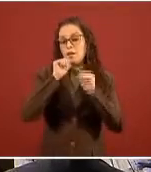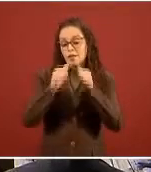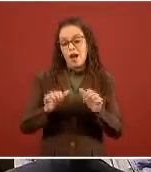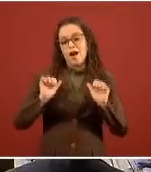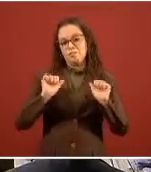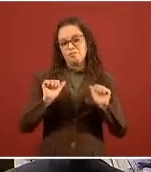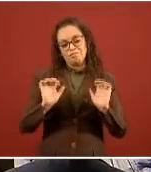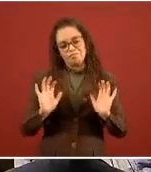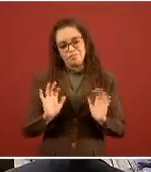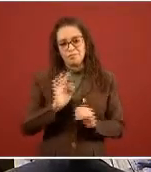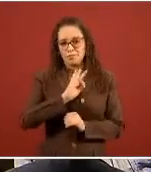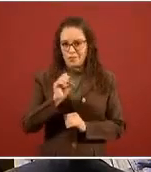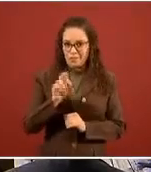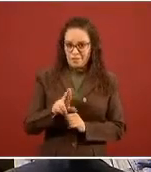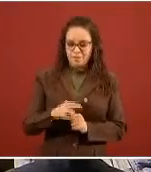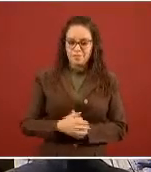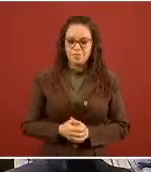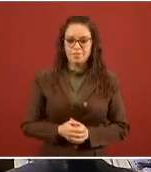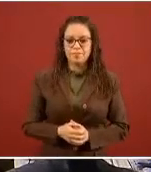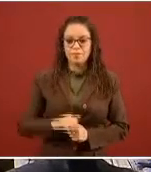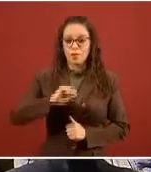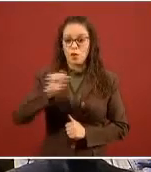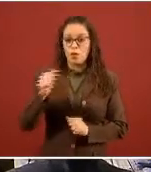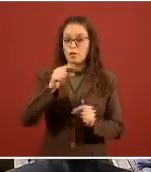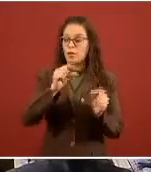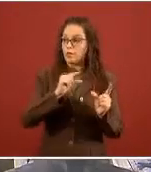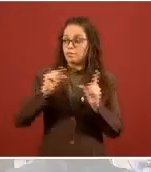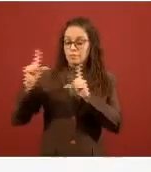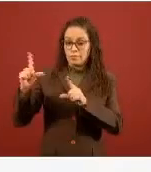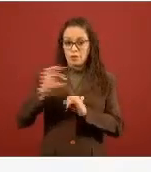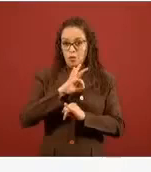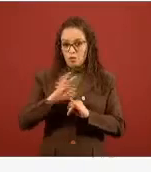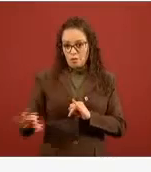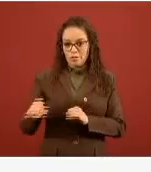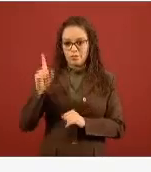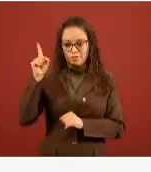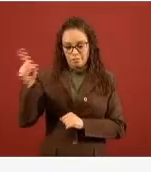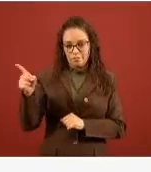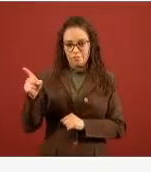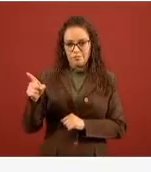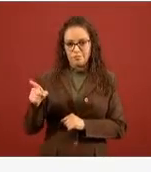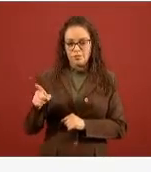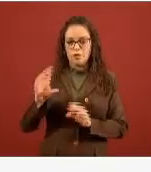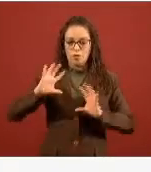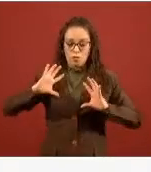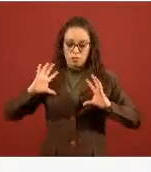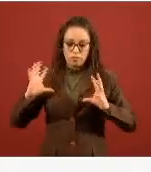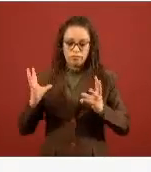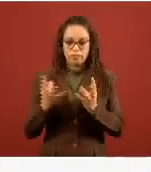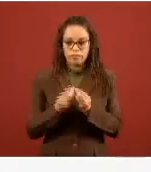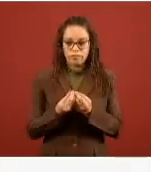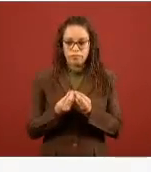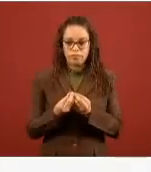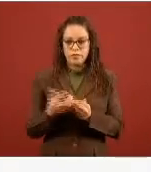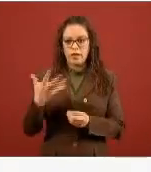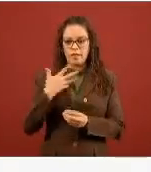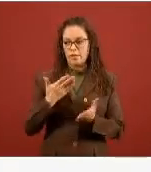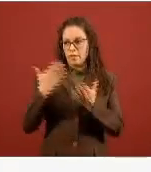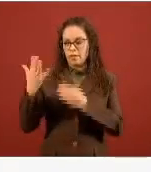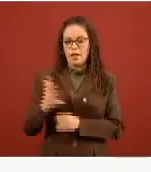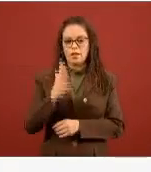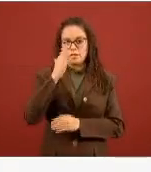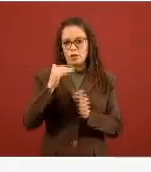la última diapositiva, ya nuestra gráfica diaria de casos acumulados. Aquí están los 5.014